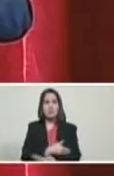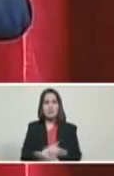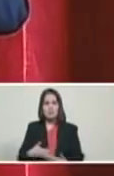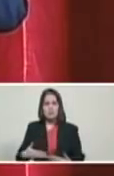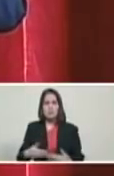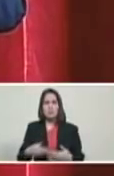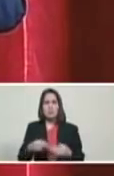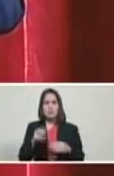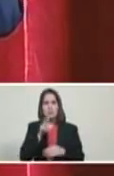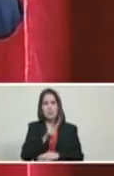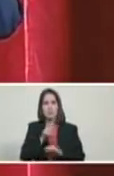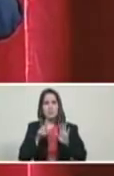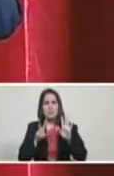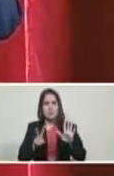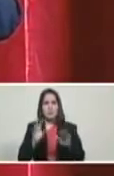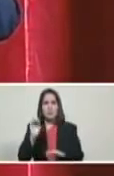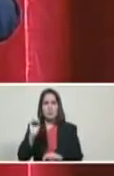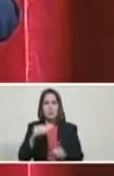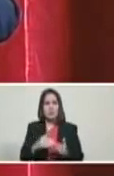1.270.987 compatriotas.